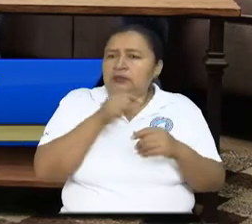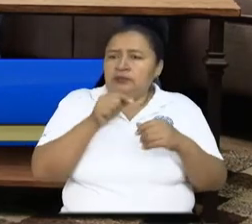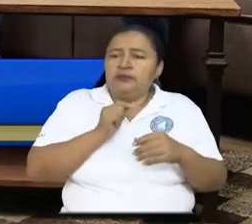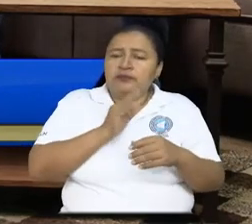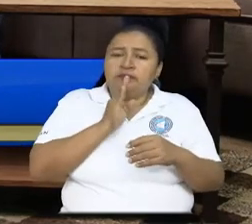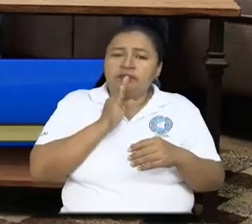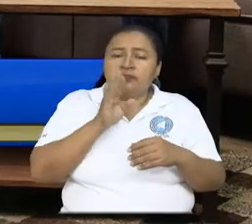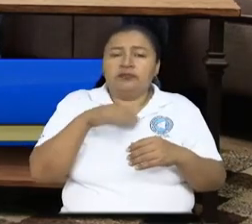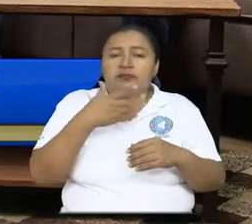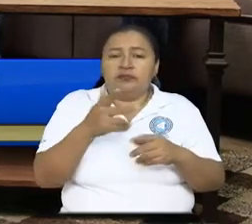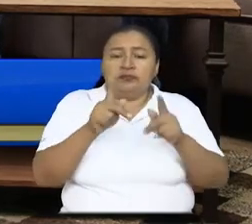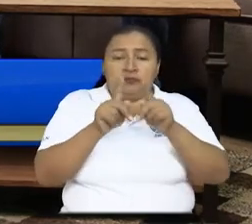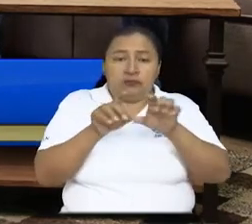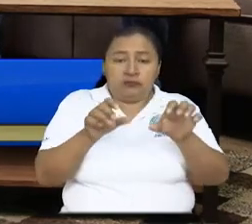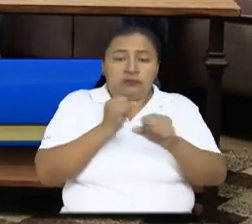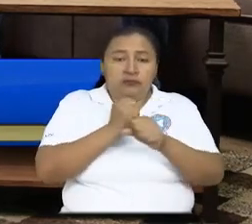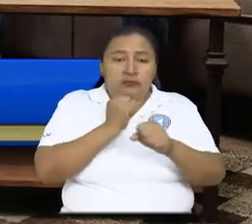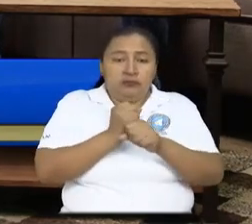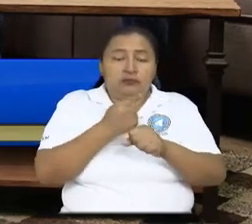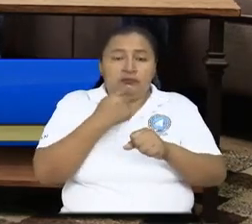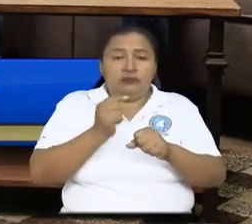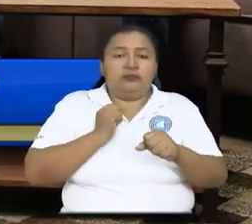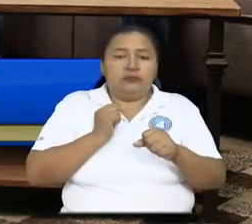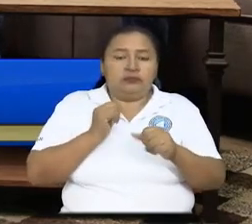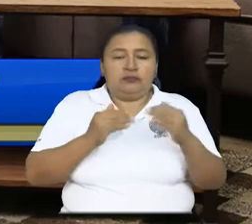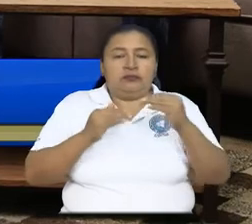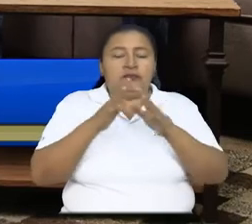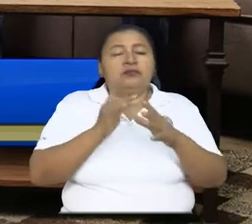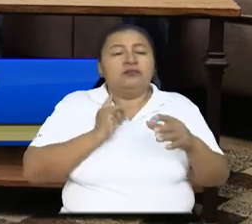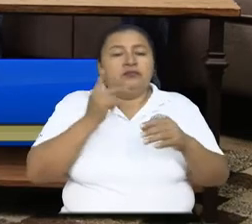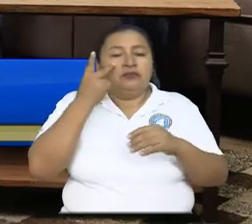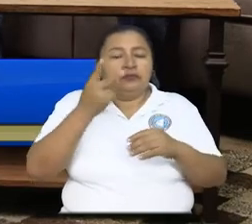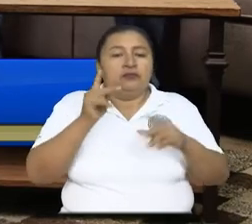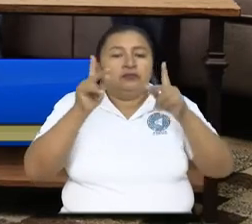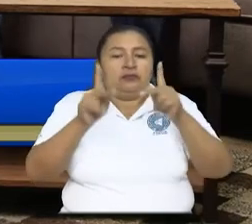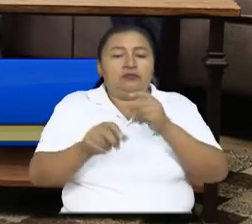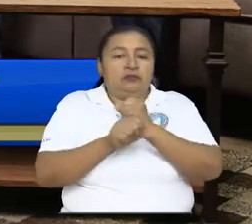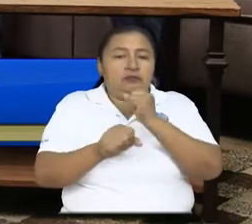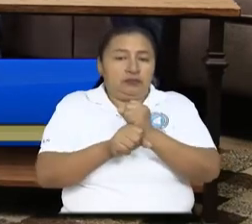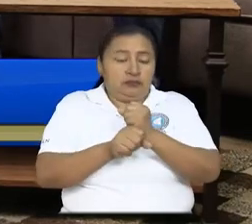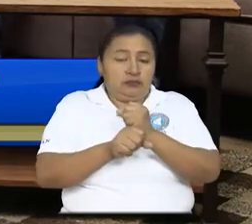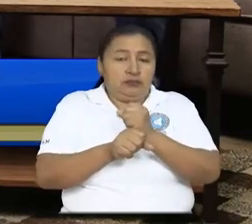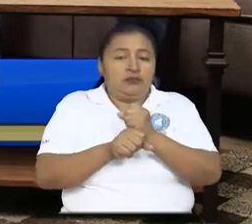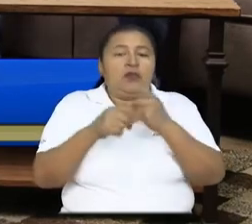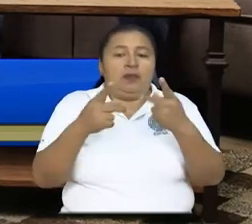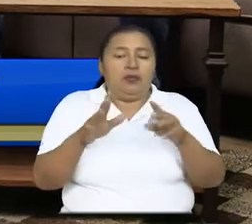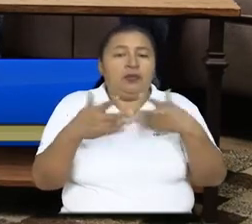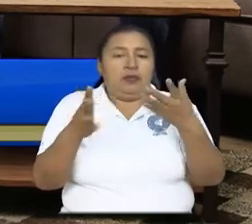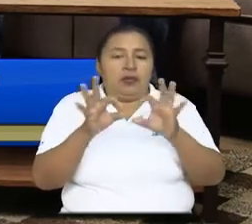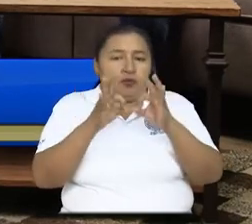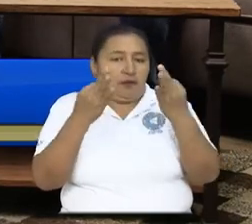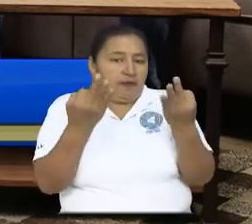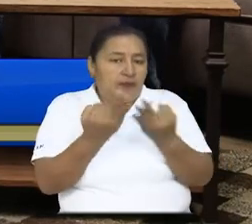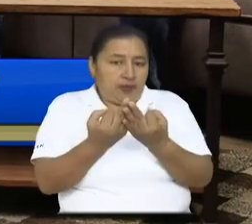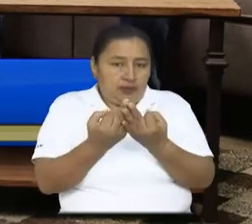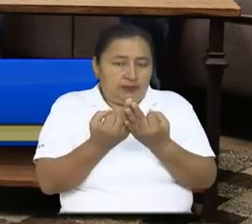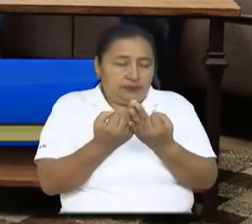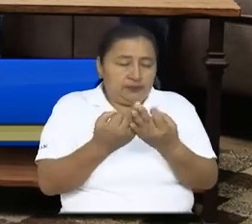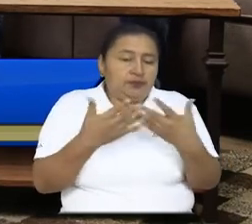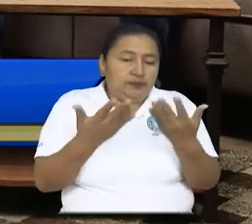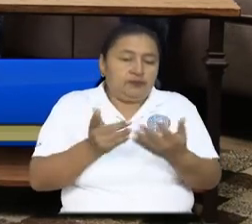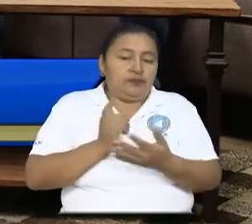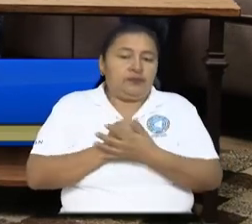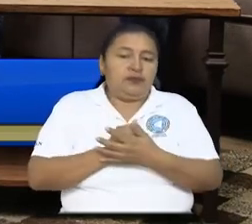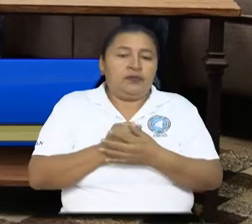también con el personal no si tiene que ver con el personal pero también con las familias con la familia tiene que